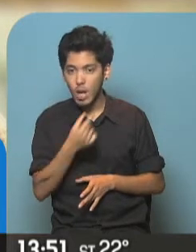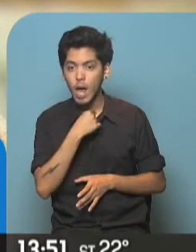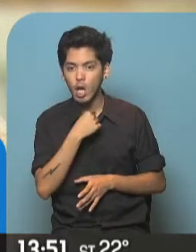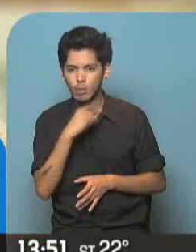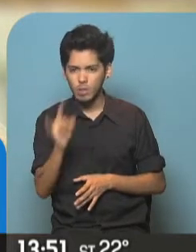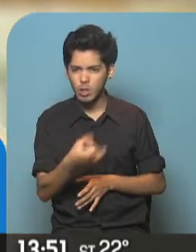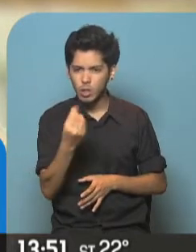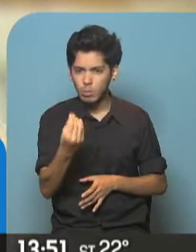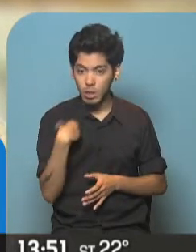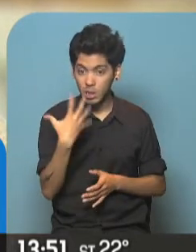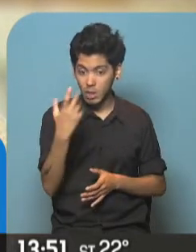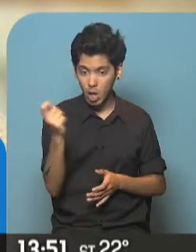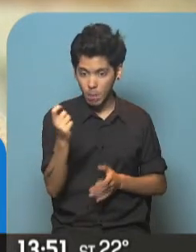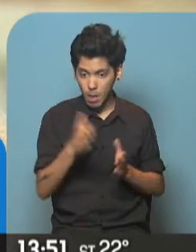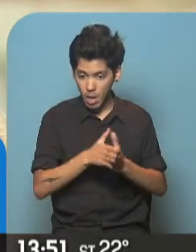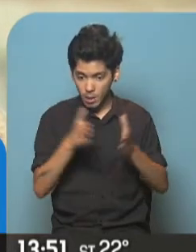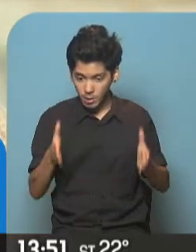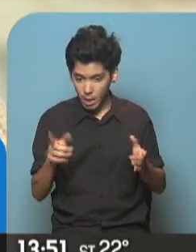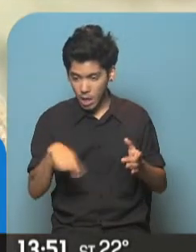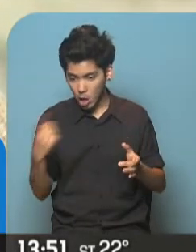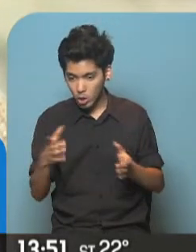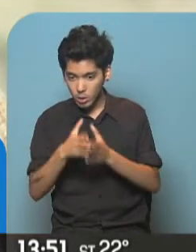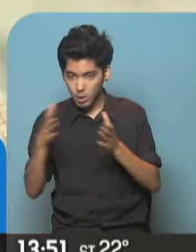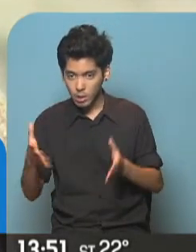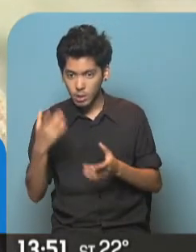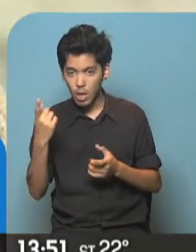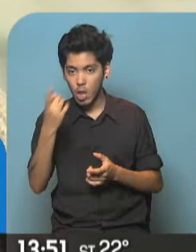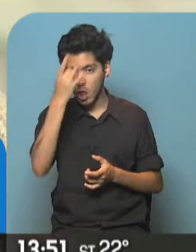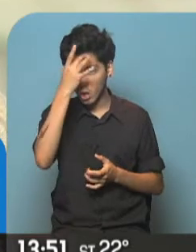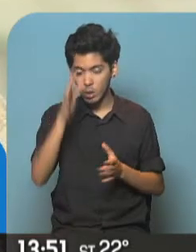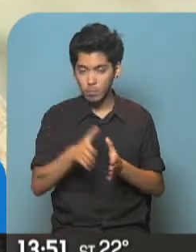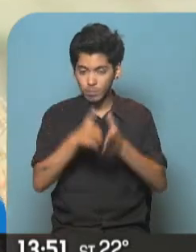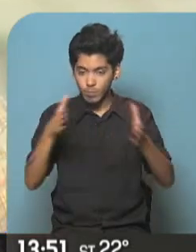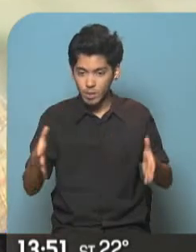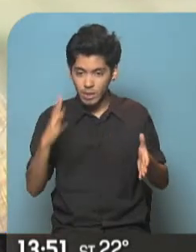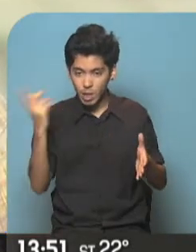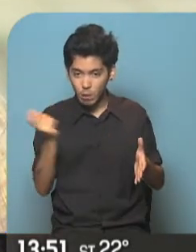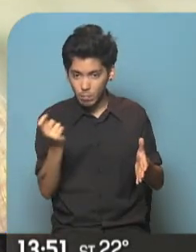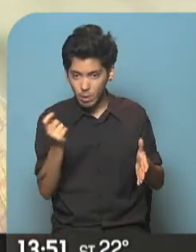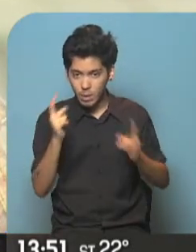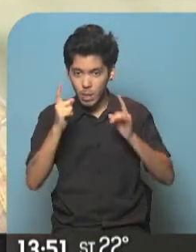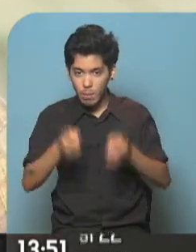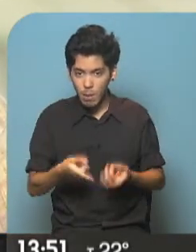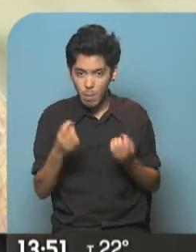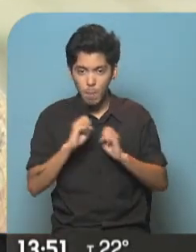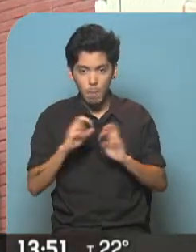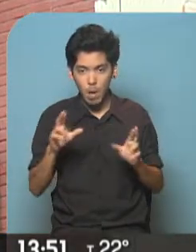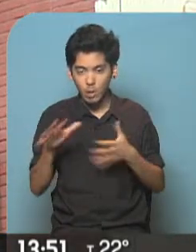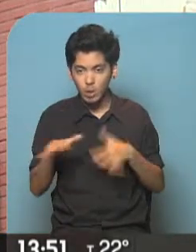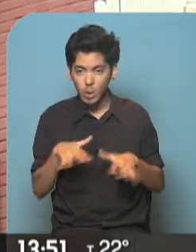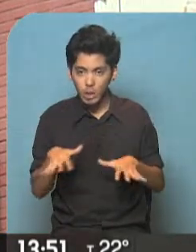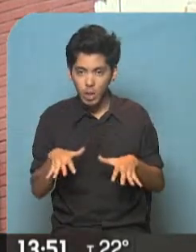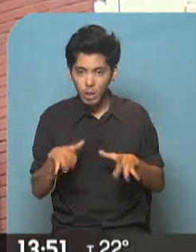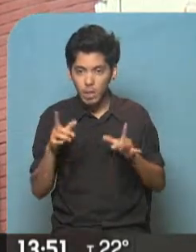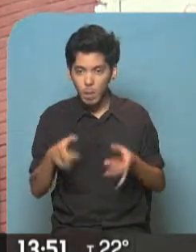es por 5 meses, entonces si el 12 es por 5 meses, pero además, para peor circunstancia,